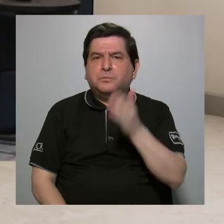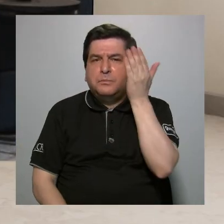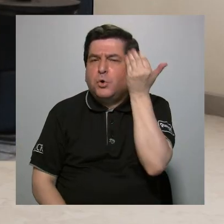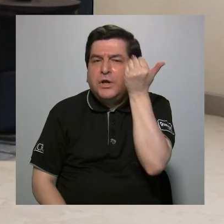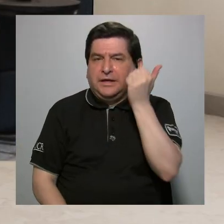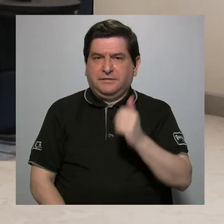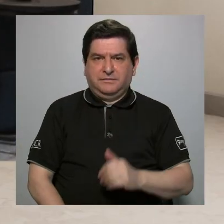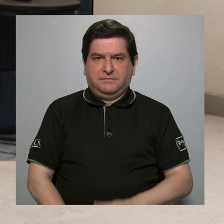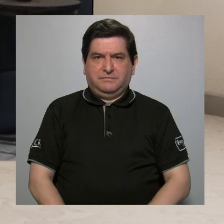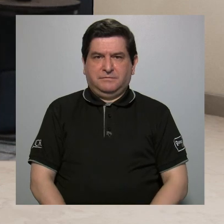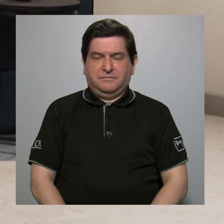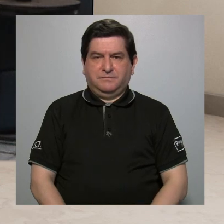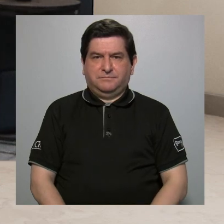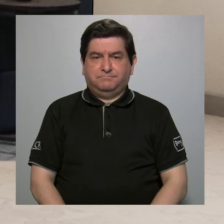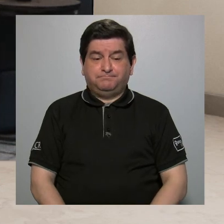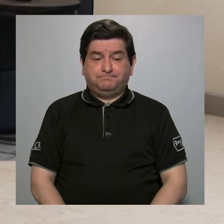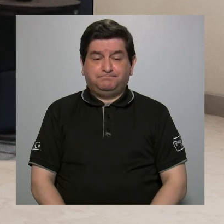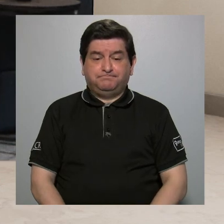porque